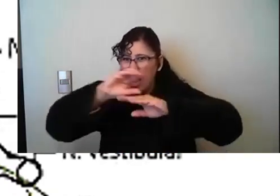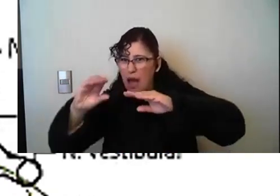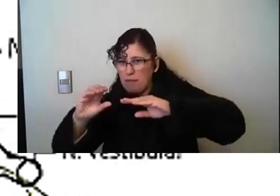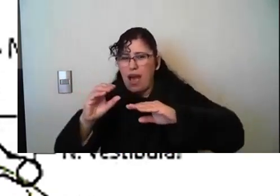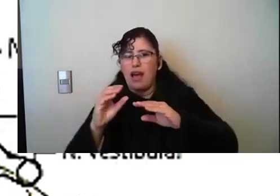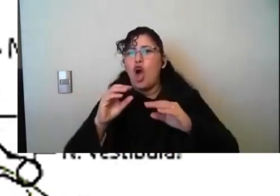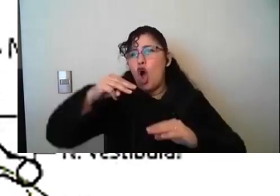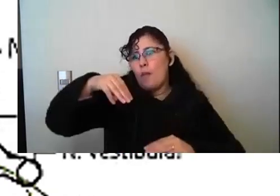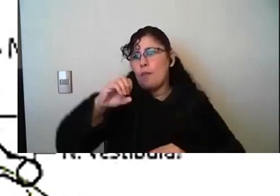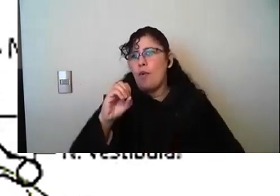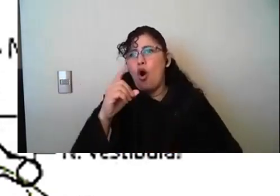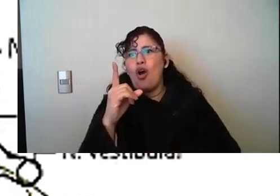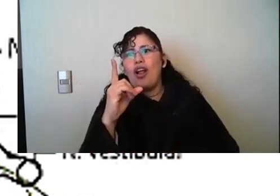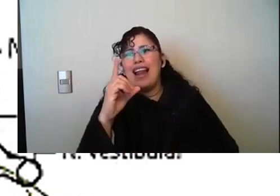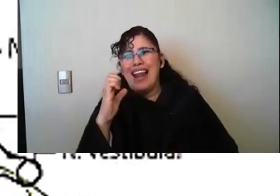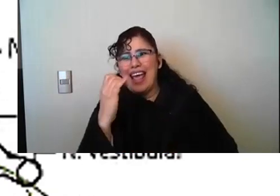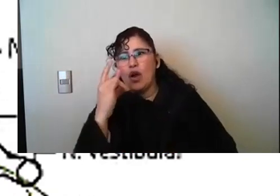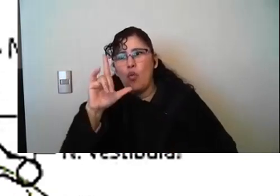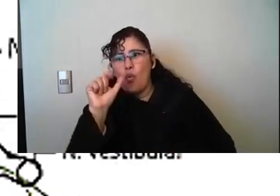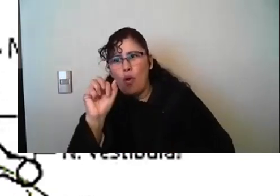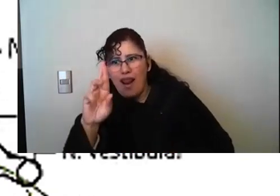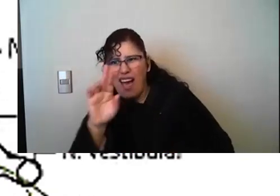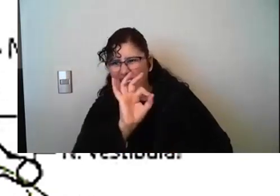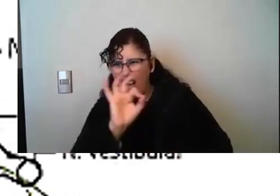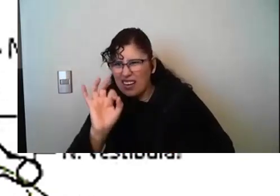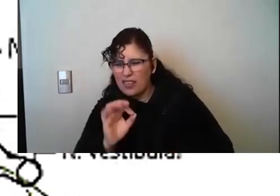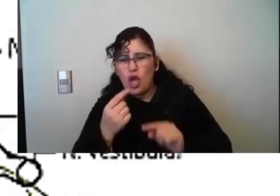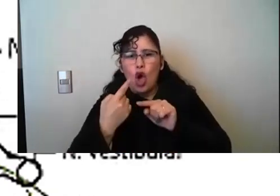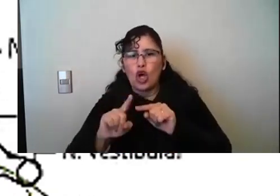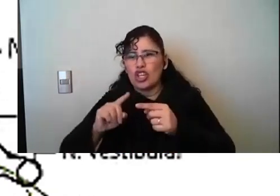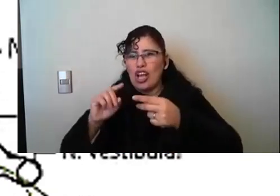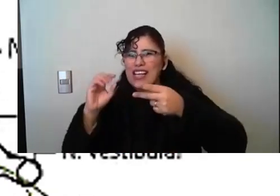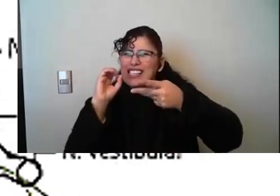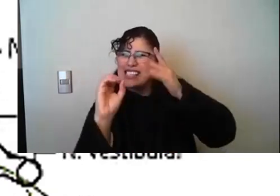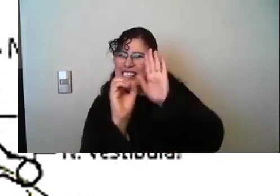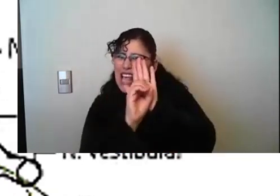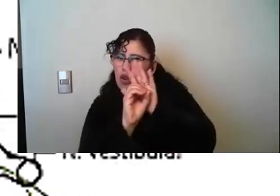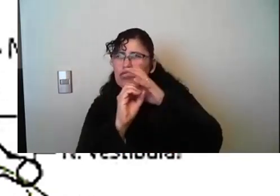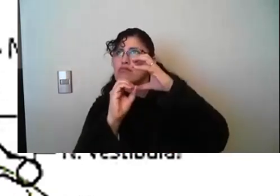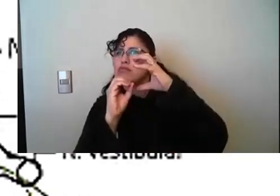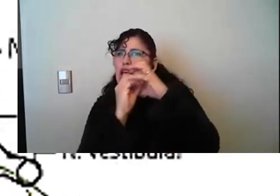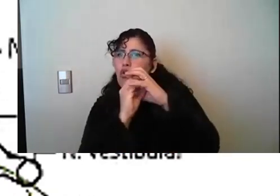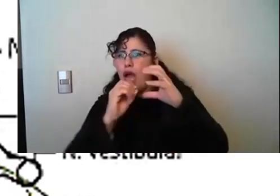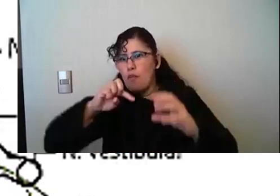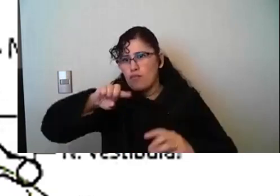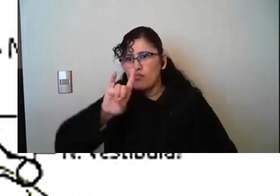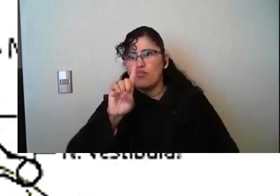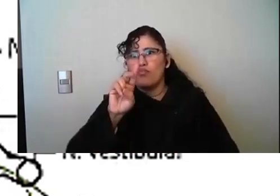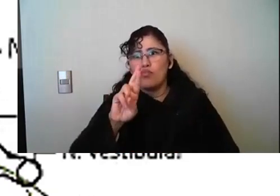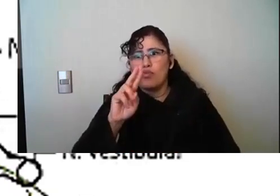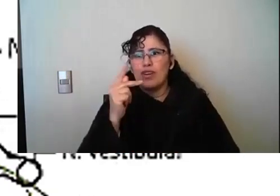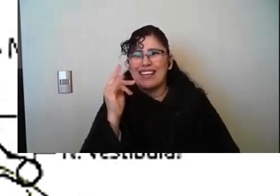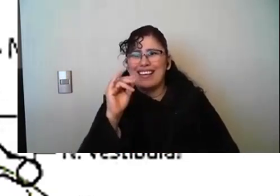capa granulosa. Por tanto, la otra cosa que hay que averiguar es que si estas fibras, que